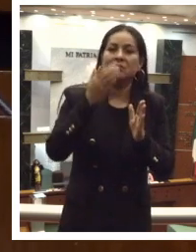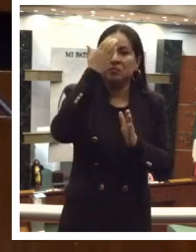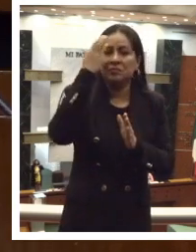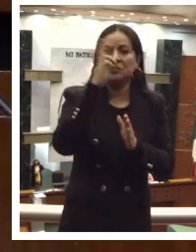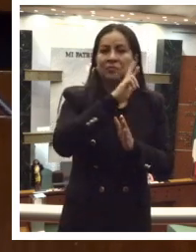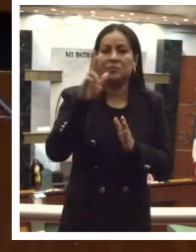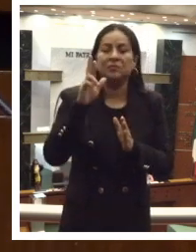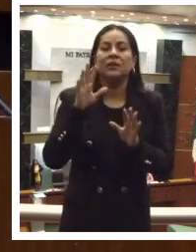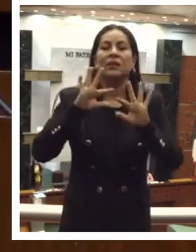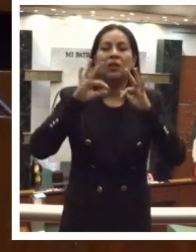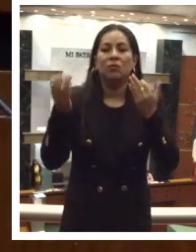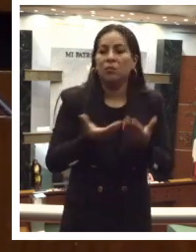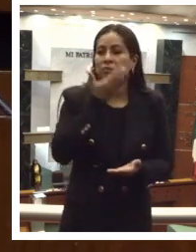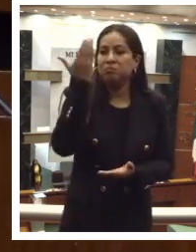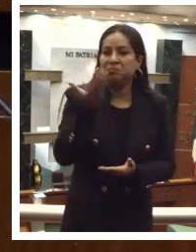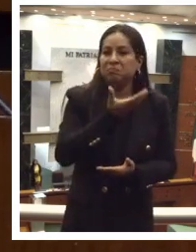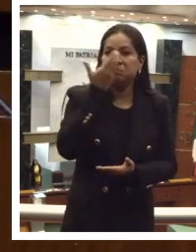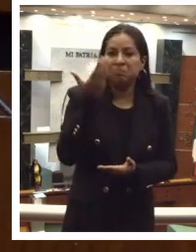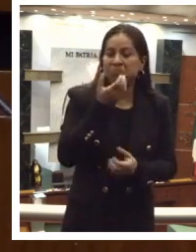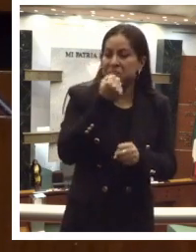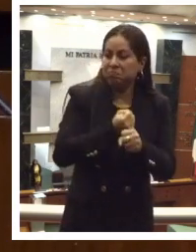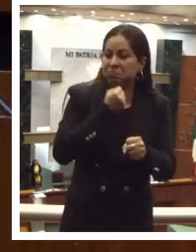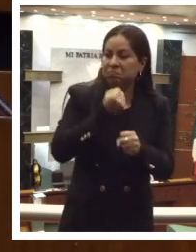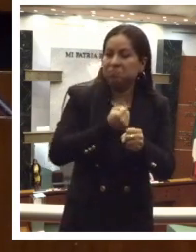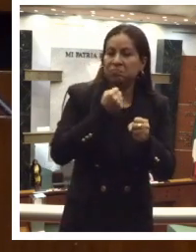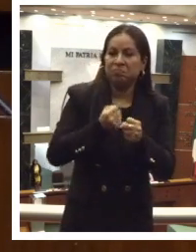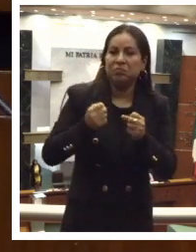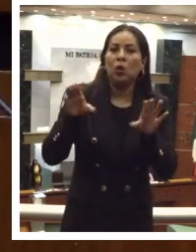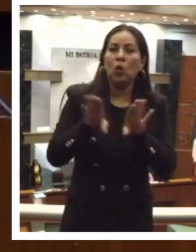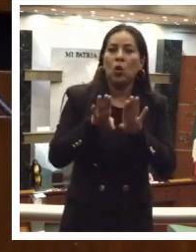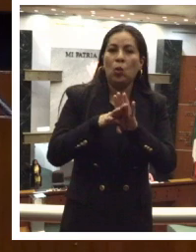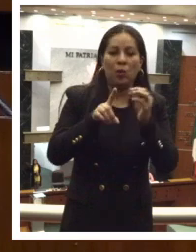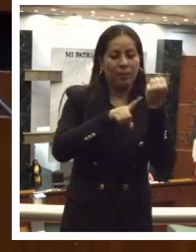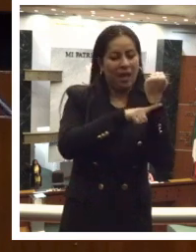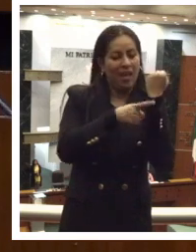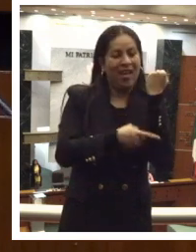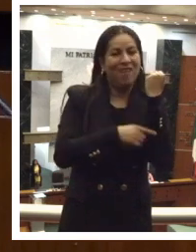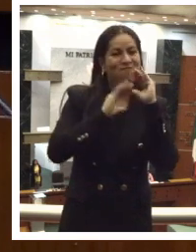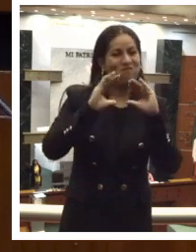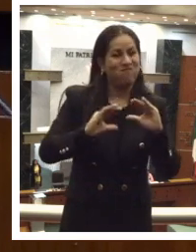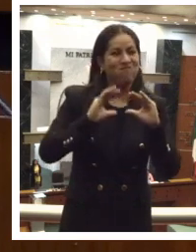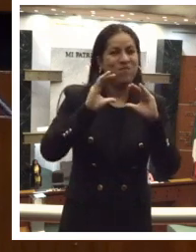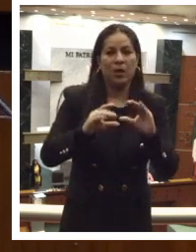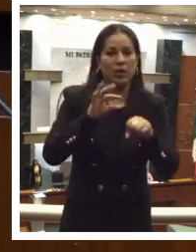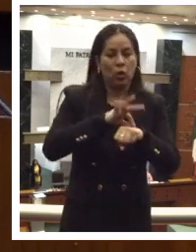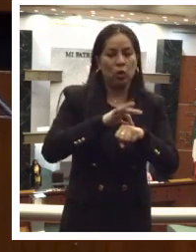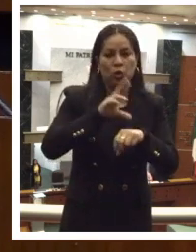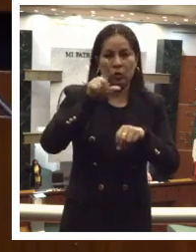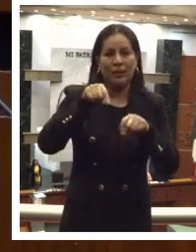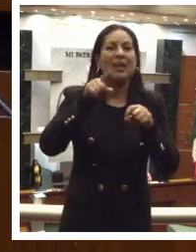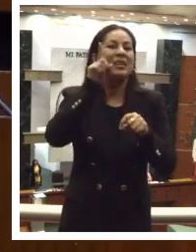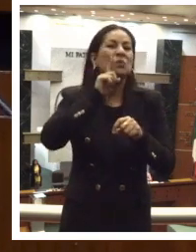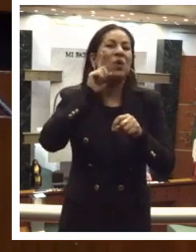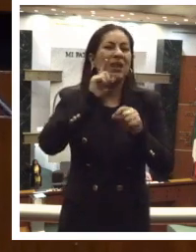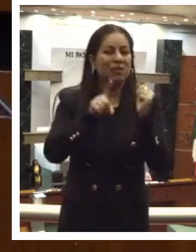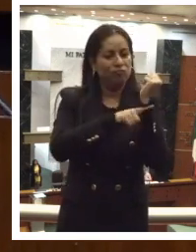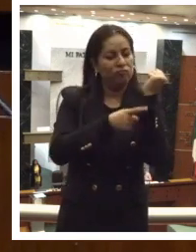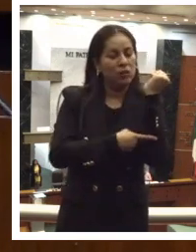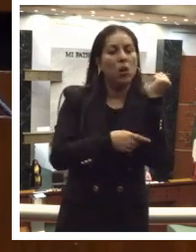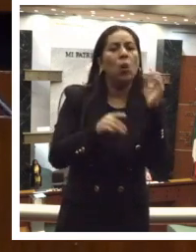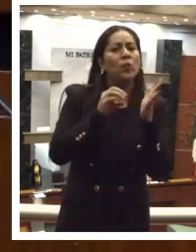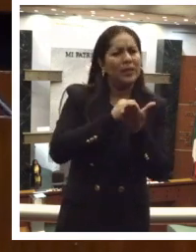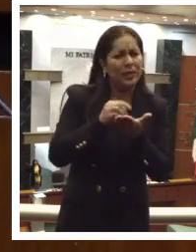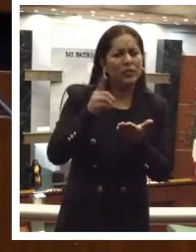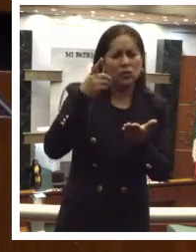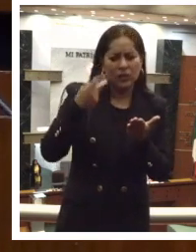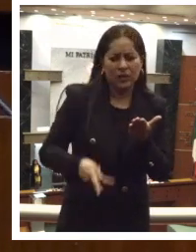reconocimiento de la medida tradicional y prácticas ancestrales como la partería dentro del Sistema Nacional de Salud, un derecho que en